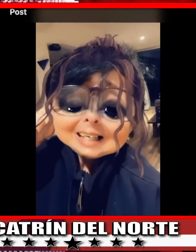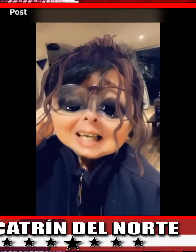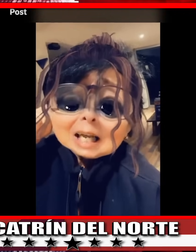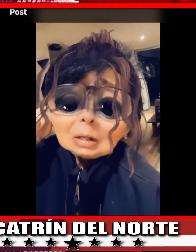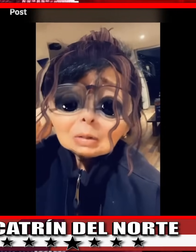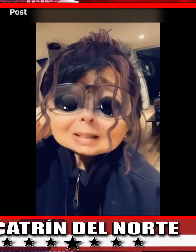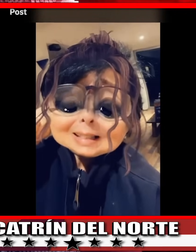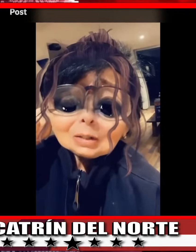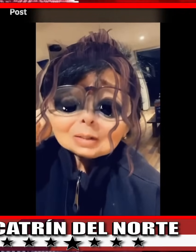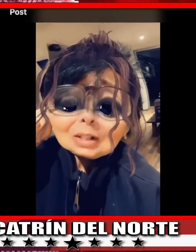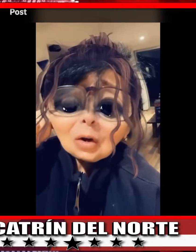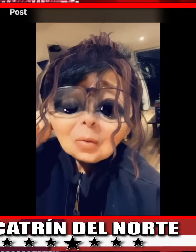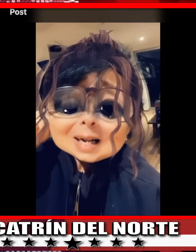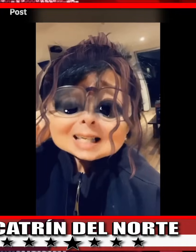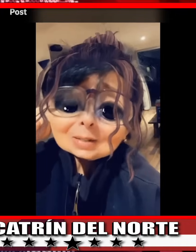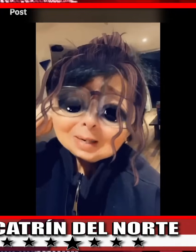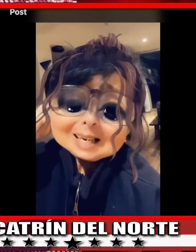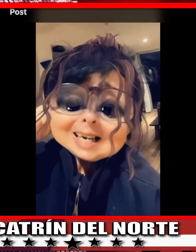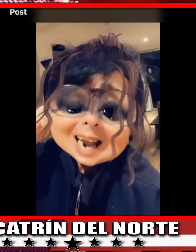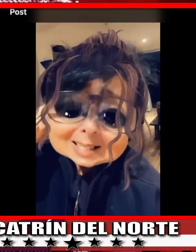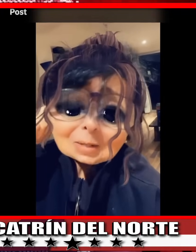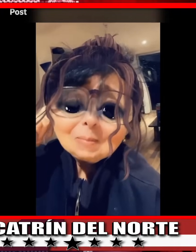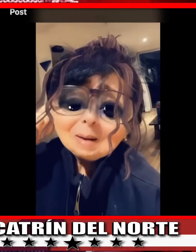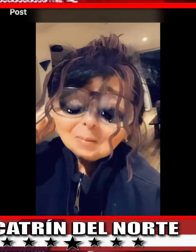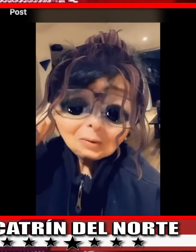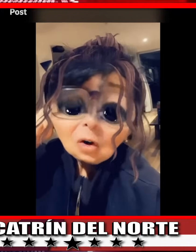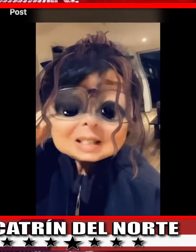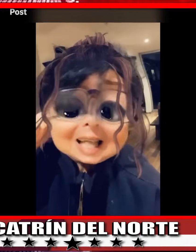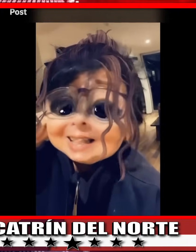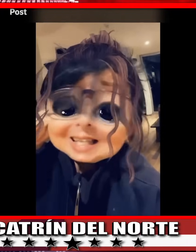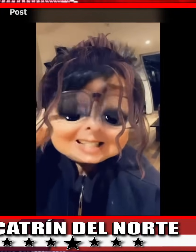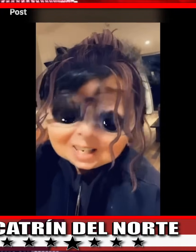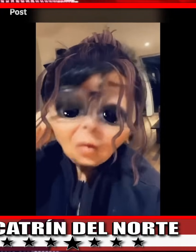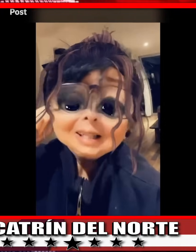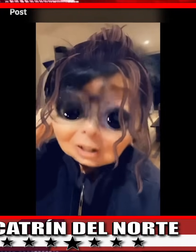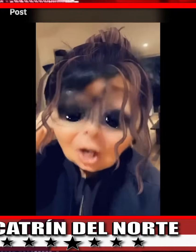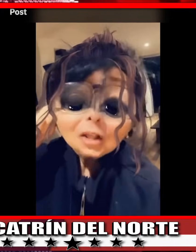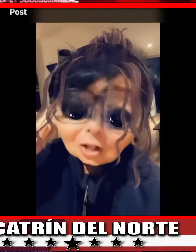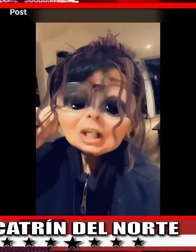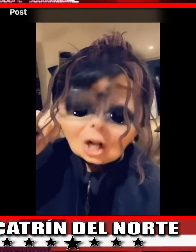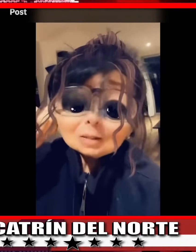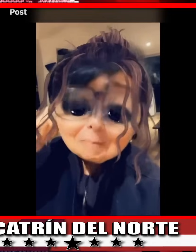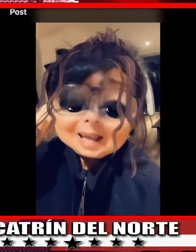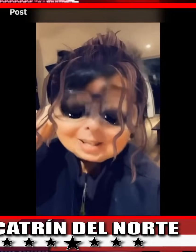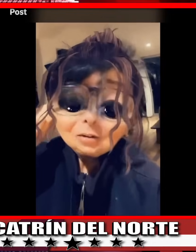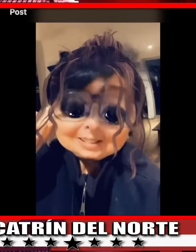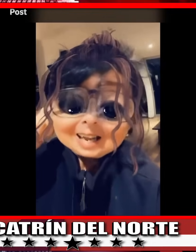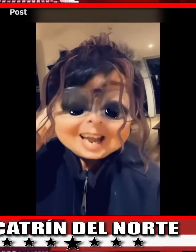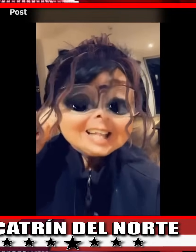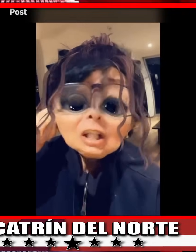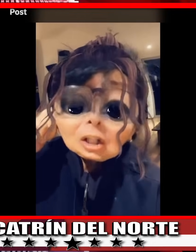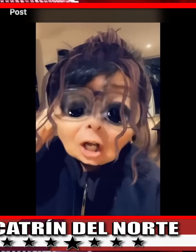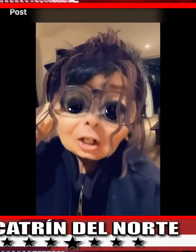infame nos nos dio un gasolinazo mi amor lo están diciendo en todos los medios